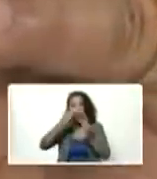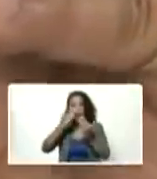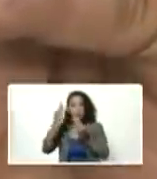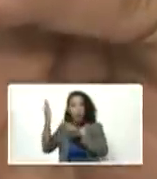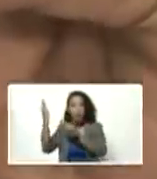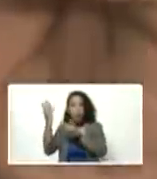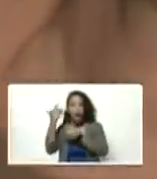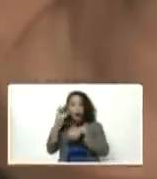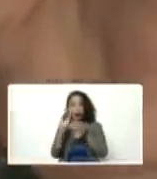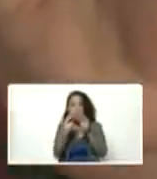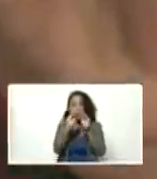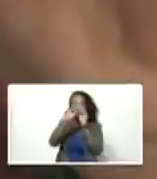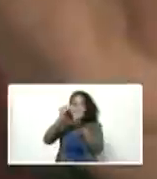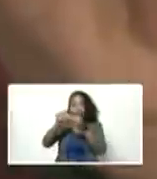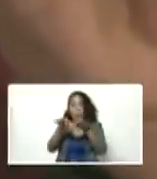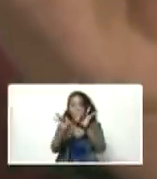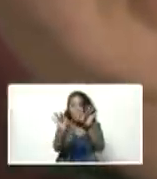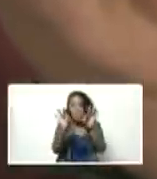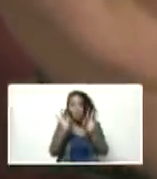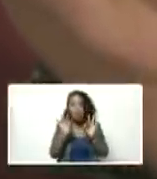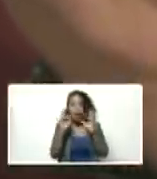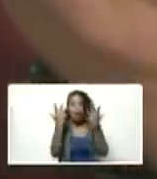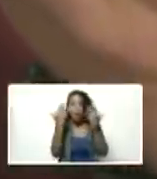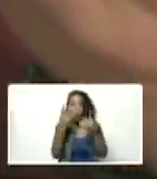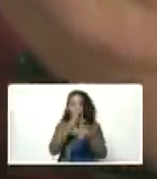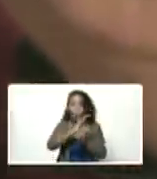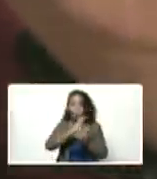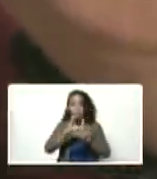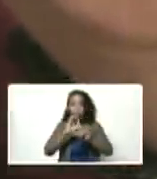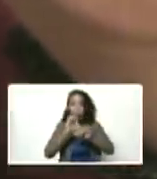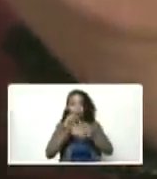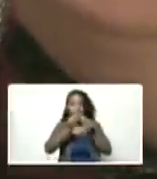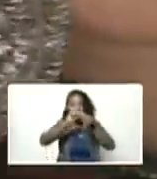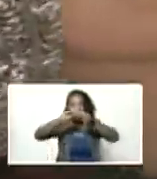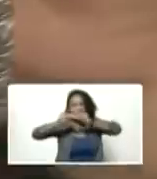tiene arreglos especiales de artesanos, orfebres.